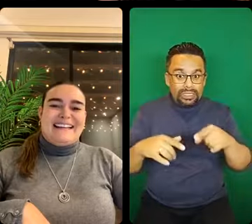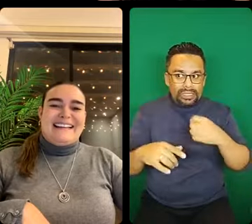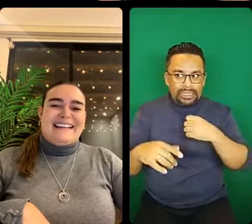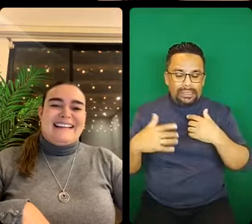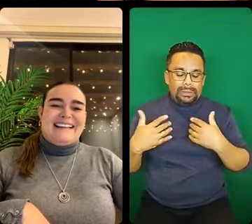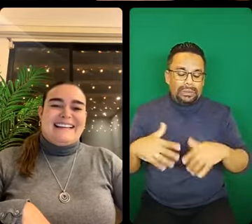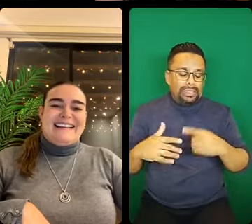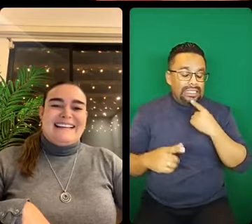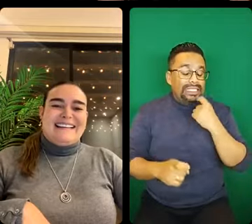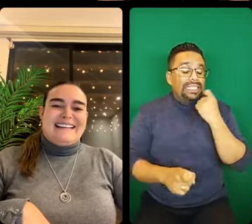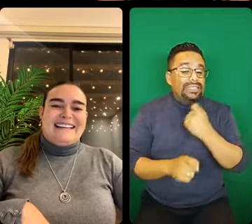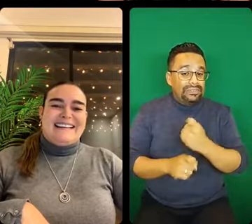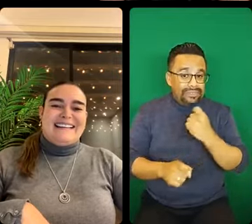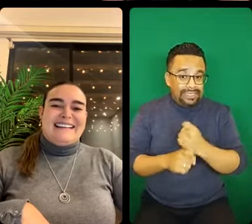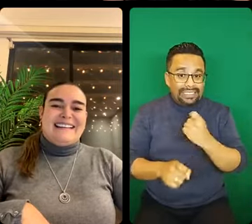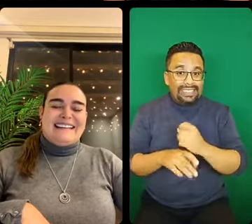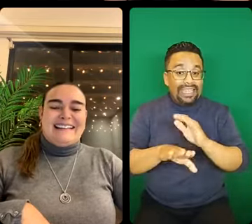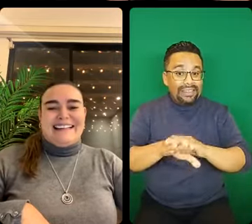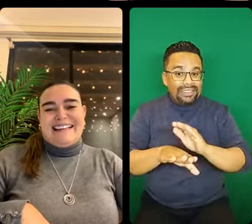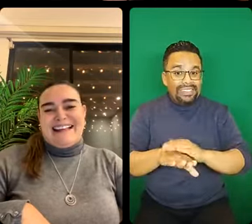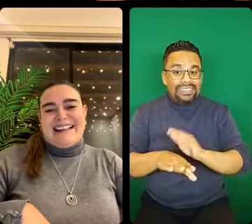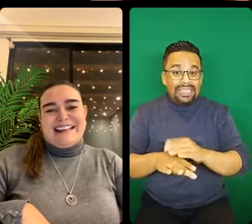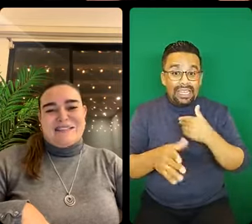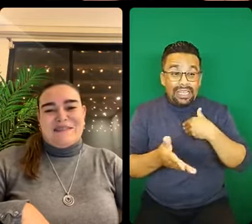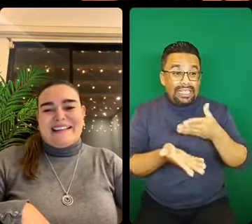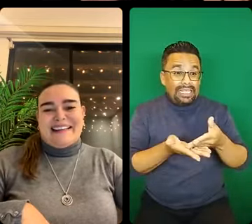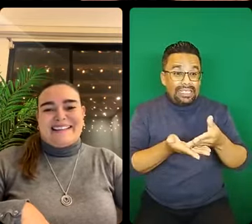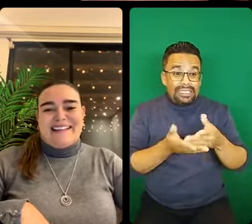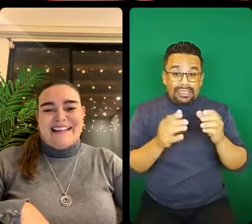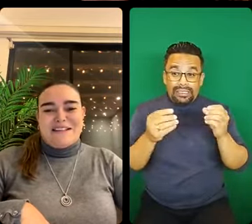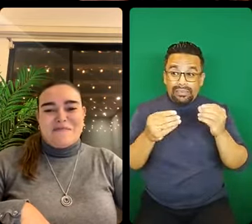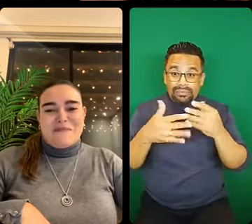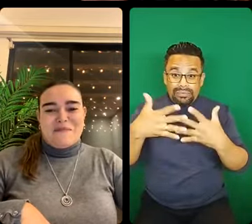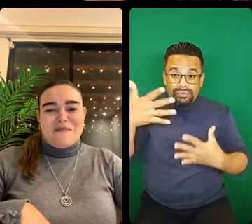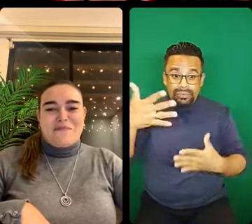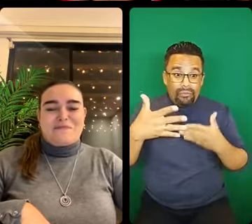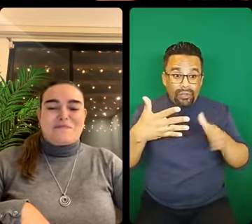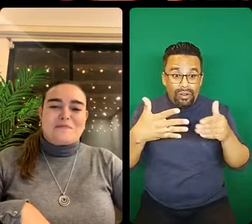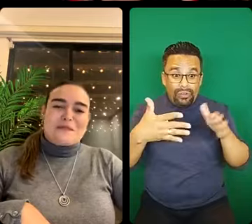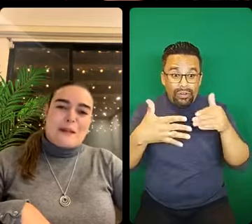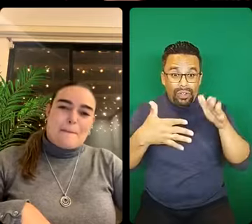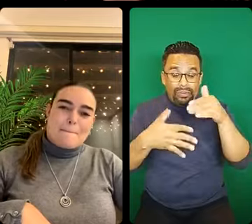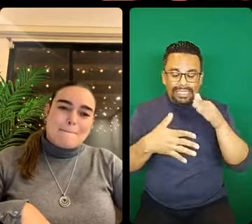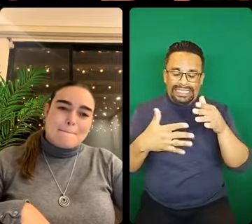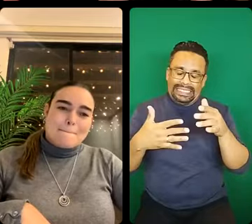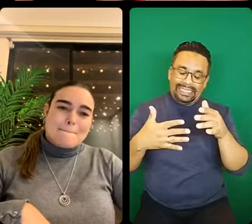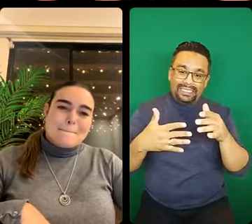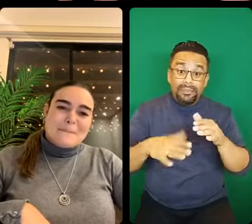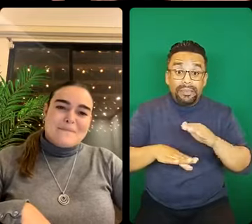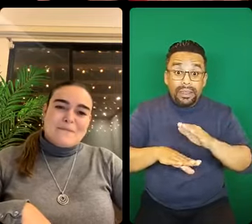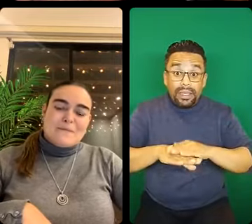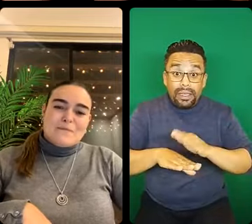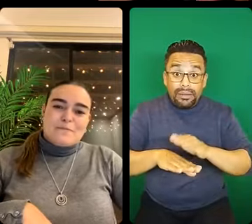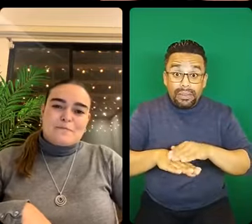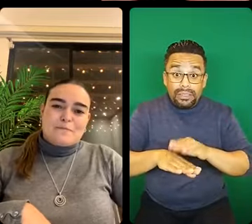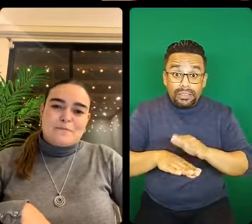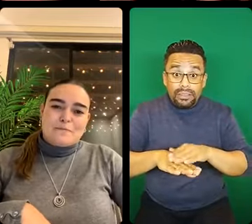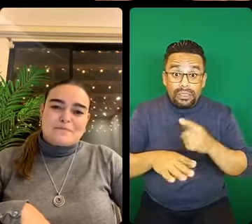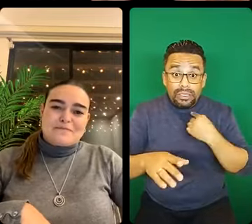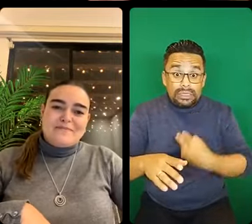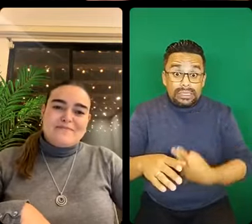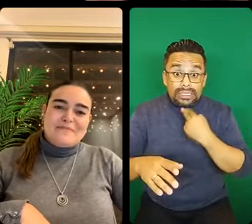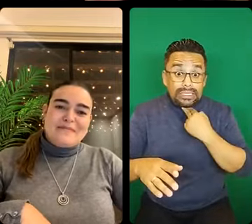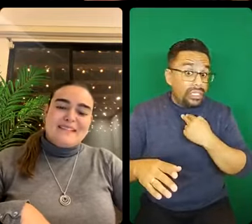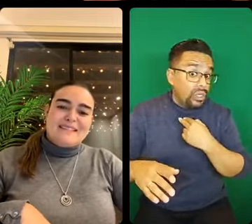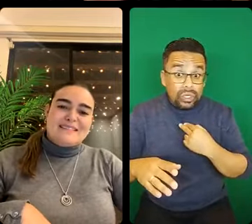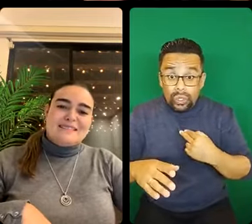re difícil sacar gente. Así, chicos, que los que no pasaron sepan y entiendan que el nivel estaba muy alto,